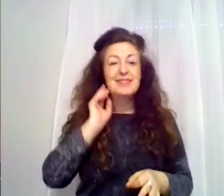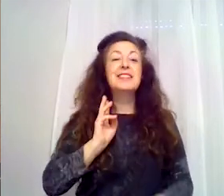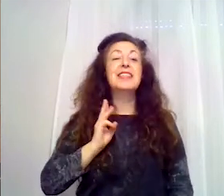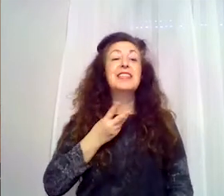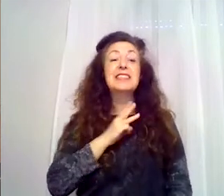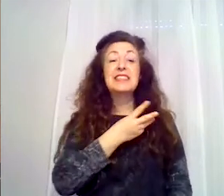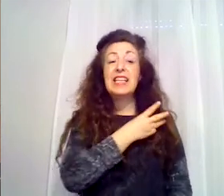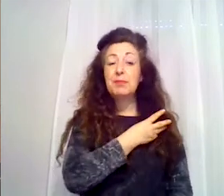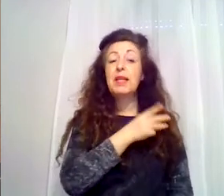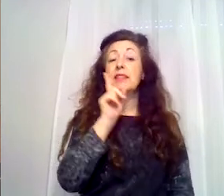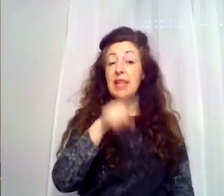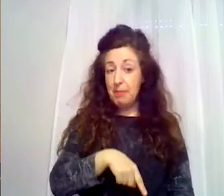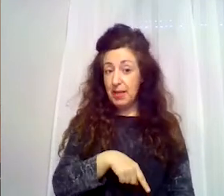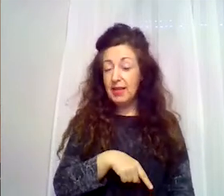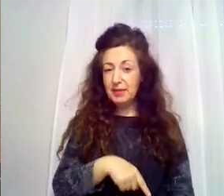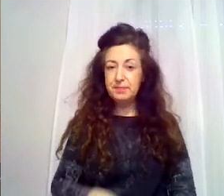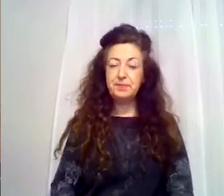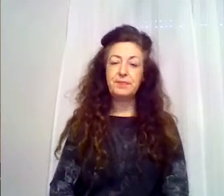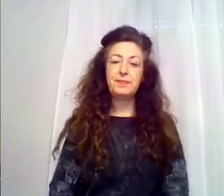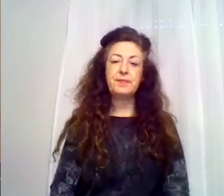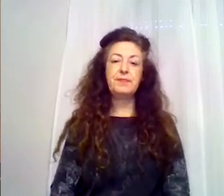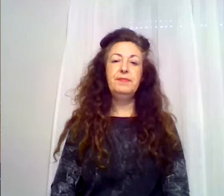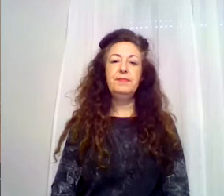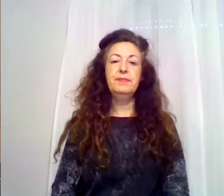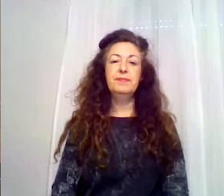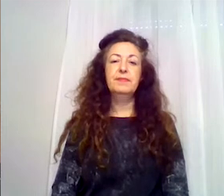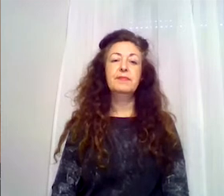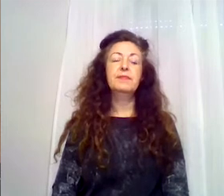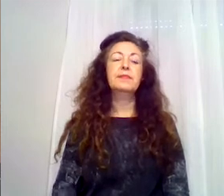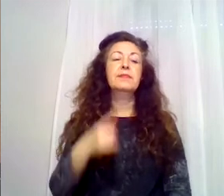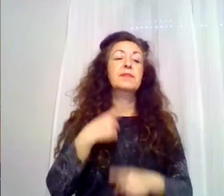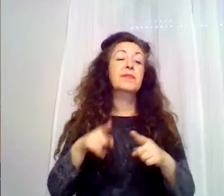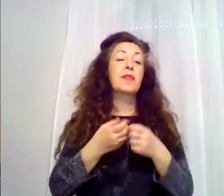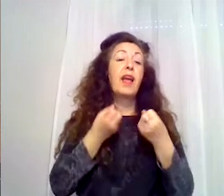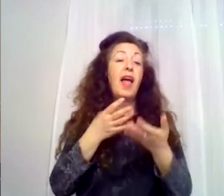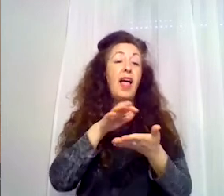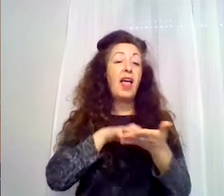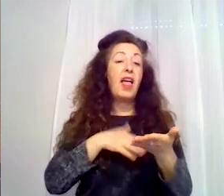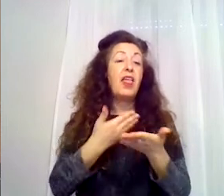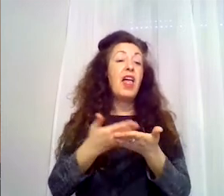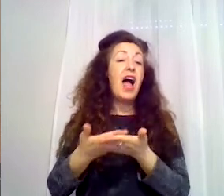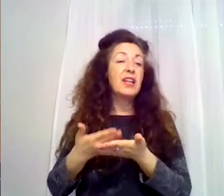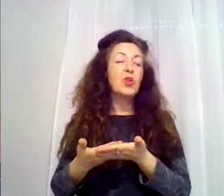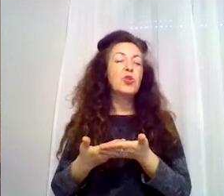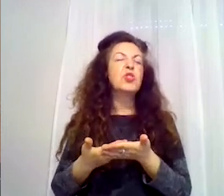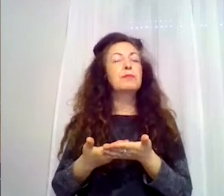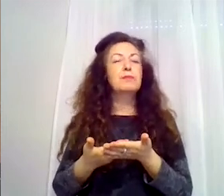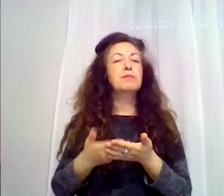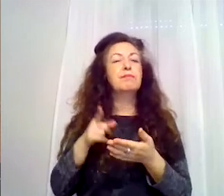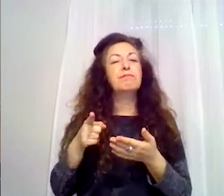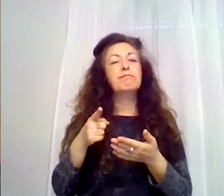la famosa historia de los amantes de Sesto y Abidos, ¿no? Donde Ero es